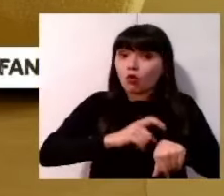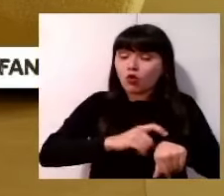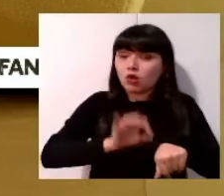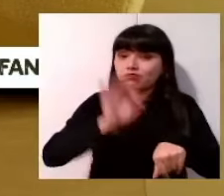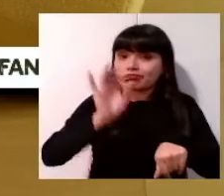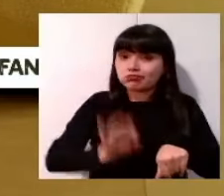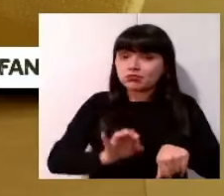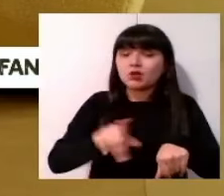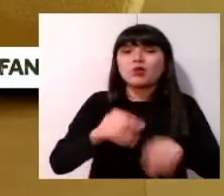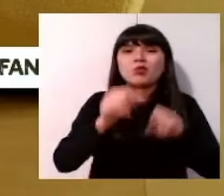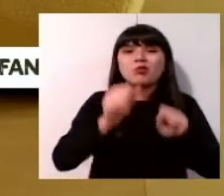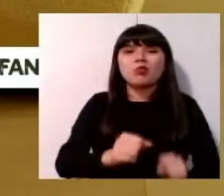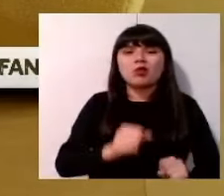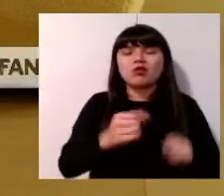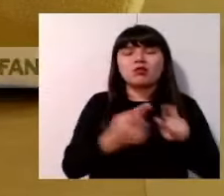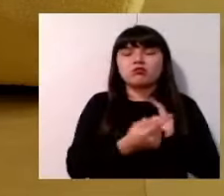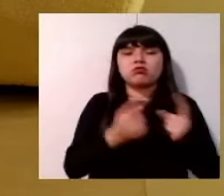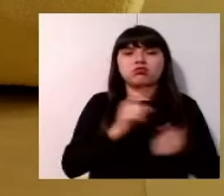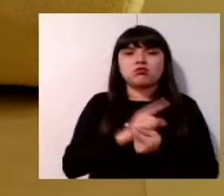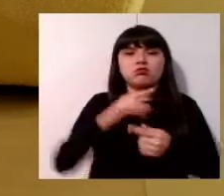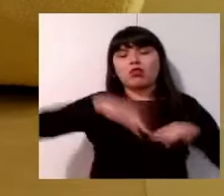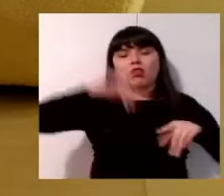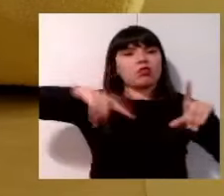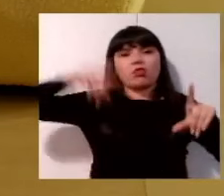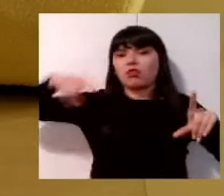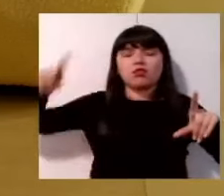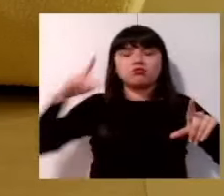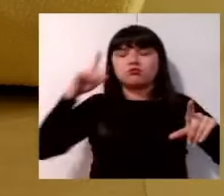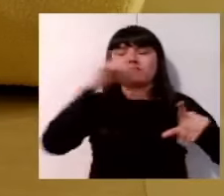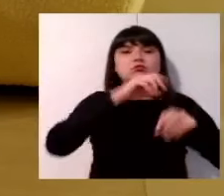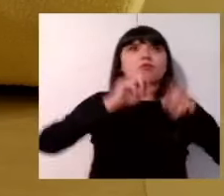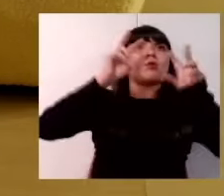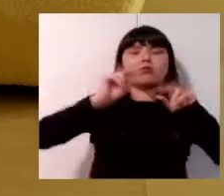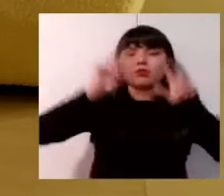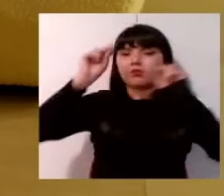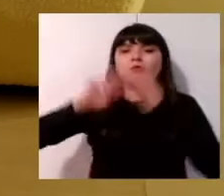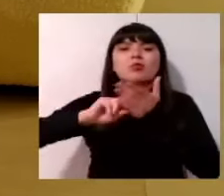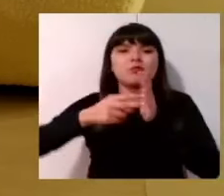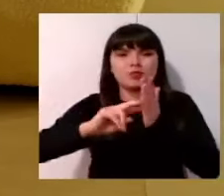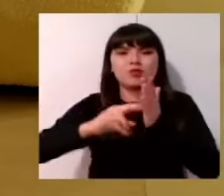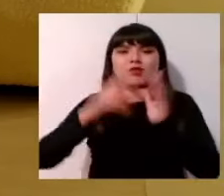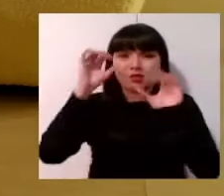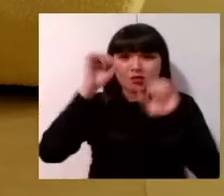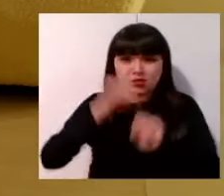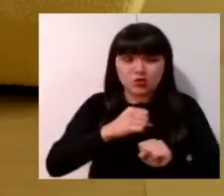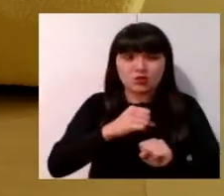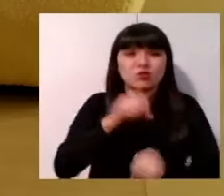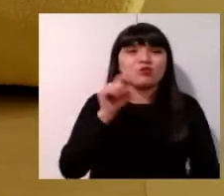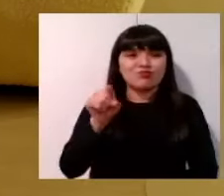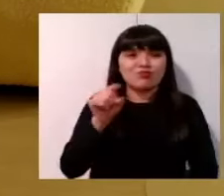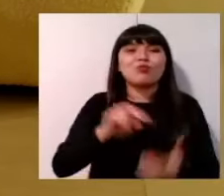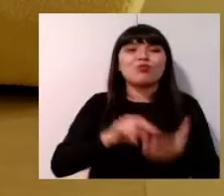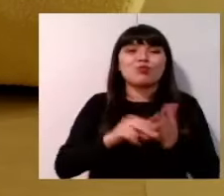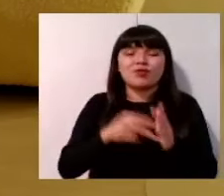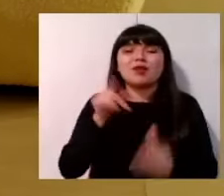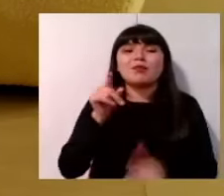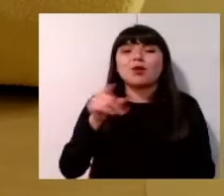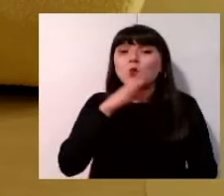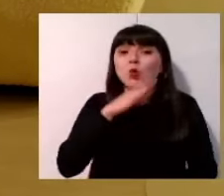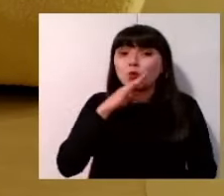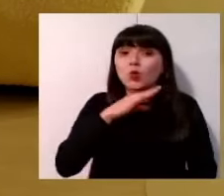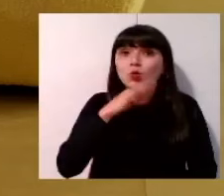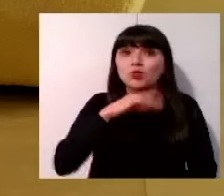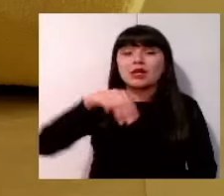como desconfigurar estos relojes, y al final generar problemas de sueño secundarios al mal uso de la melatonina. O sea, no la recomiendas, entonces.